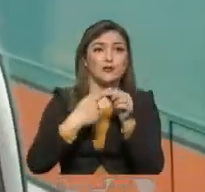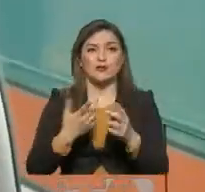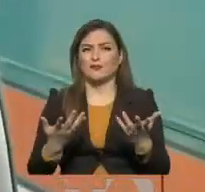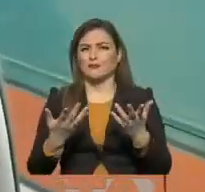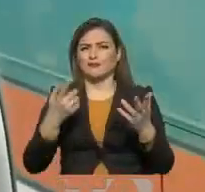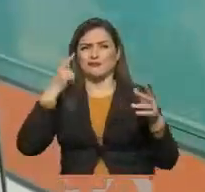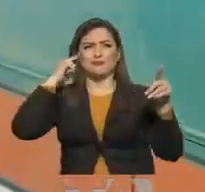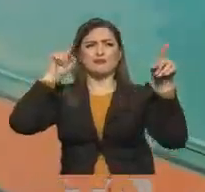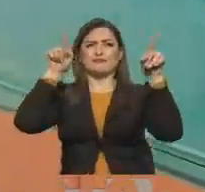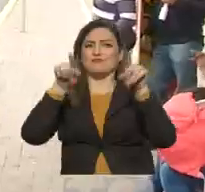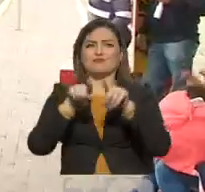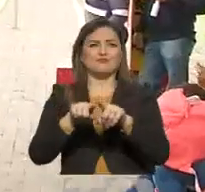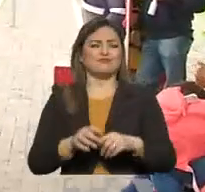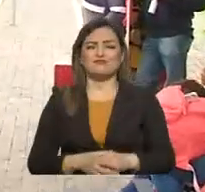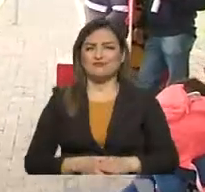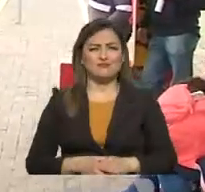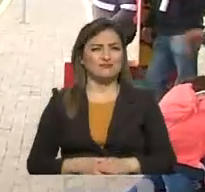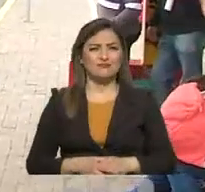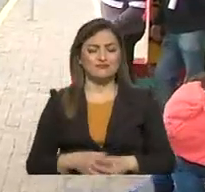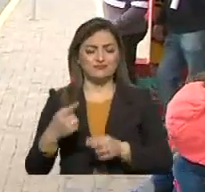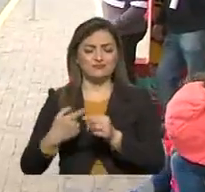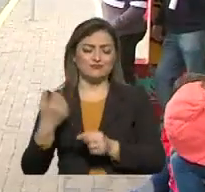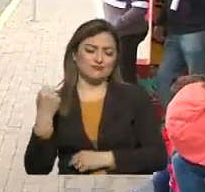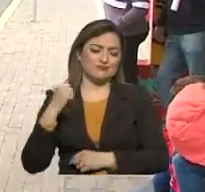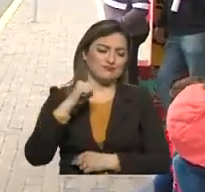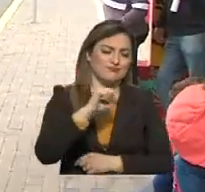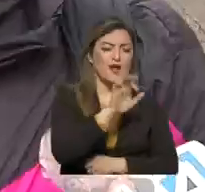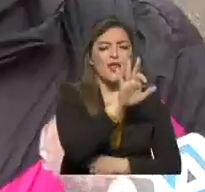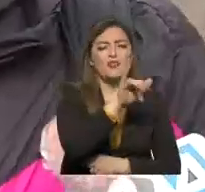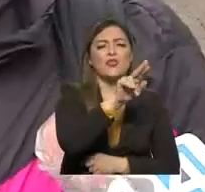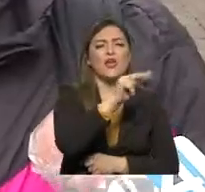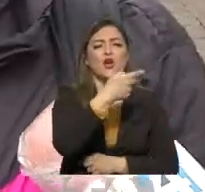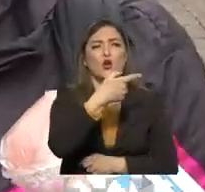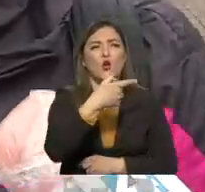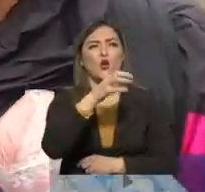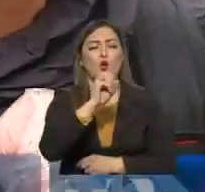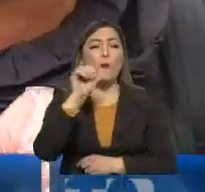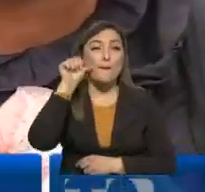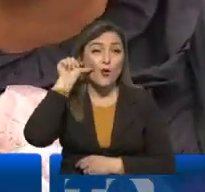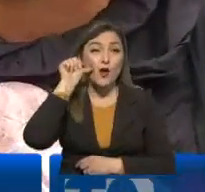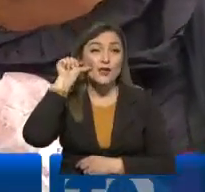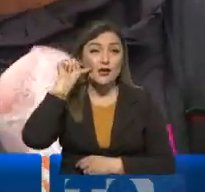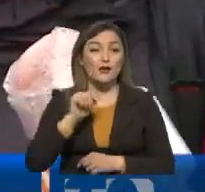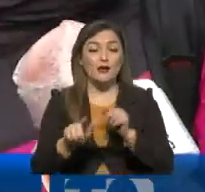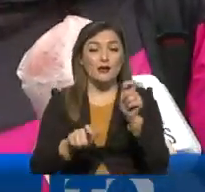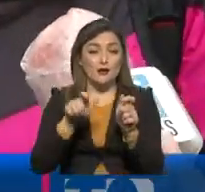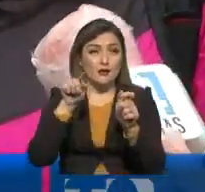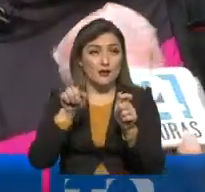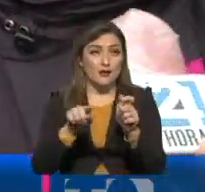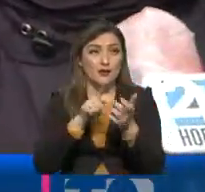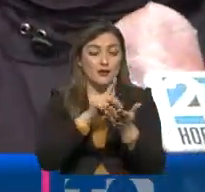una inconformidad, especialmente los que salen desde Quito hasta el Tingo o Amaguaña. Han incrementado, hay unos que cobran 35,